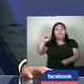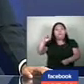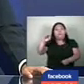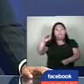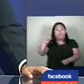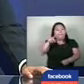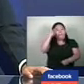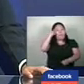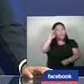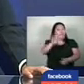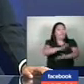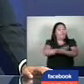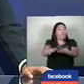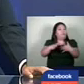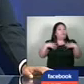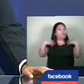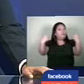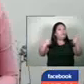medidas de prevención.